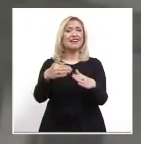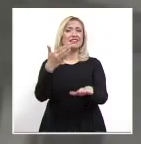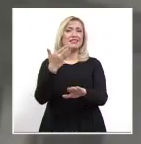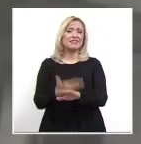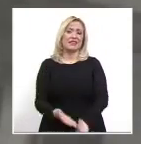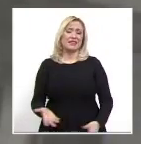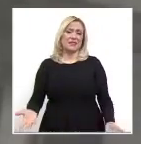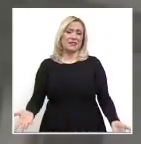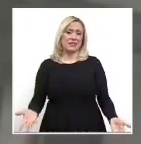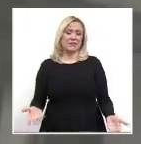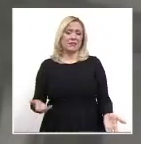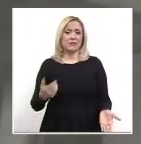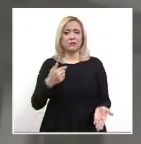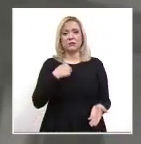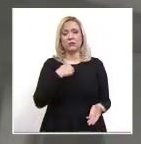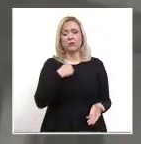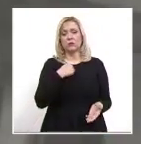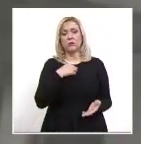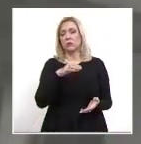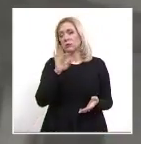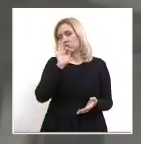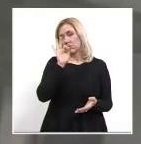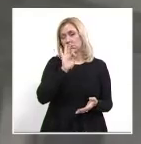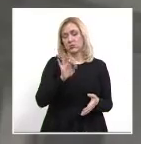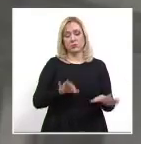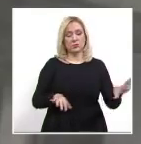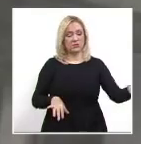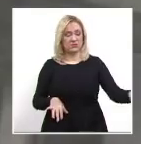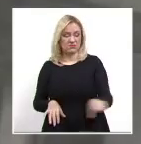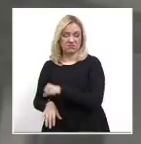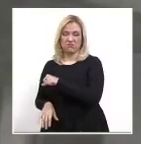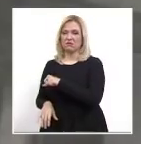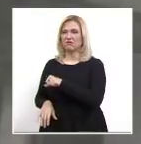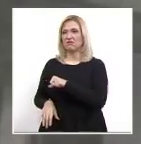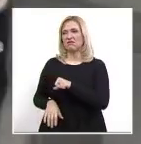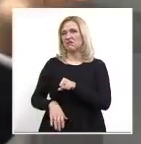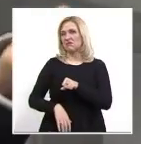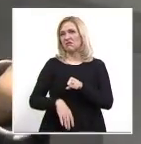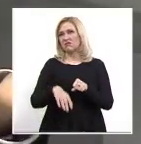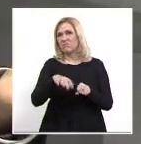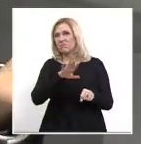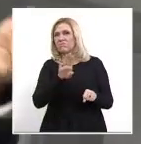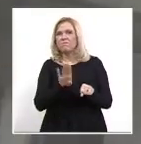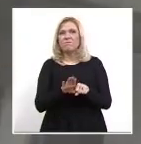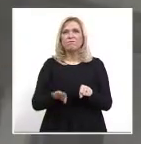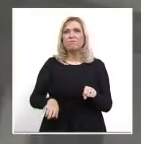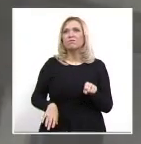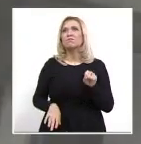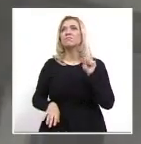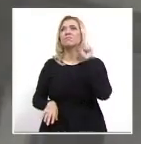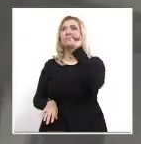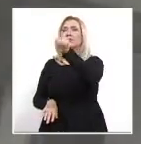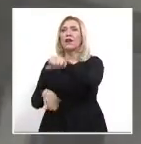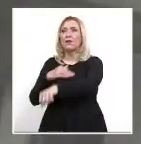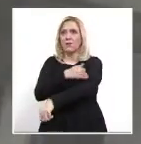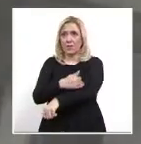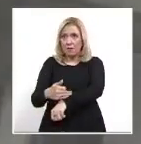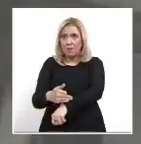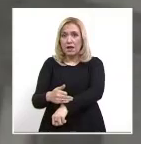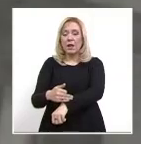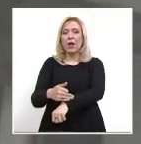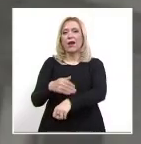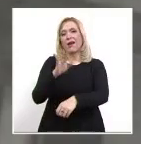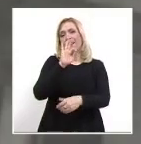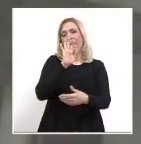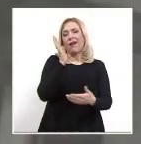Entonces, si voy a sacar a un menor para que esté el menor tiempo posible privado de su libertad y reintegrarlo a su grupo familiar, o